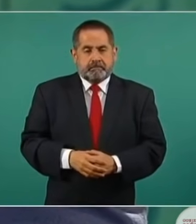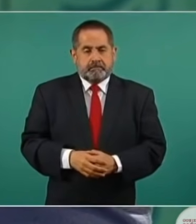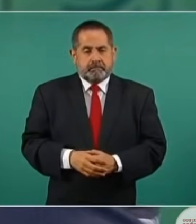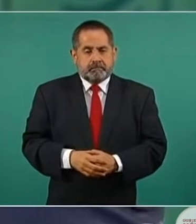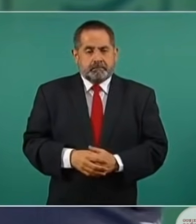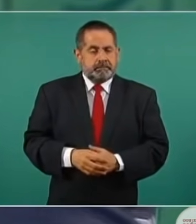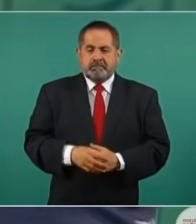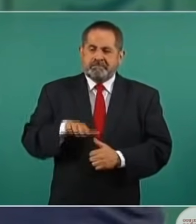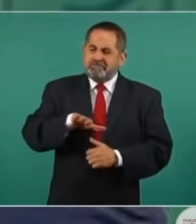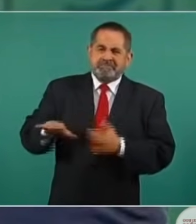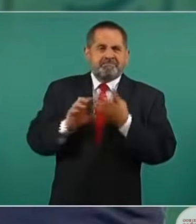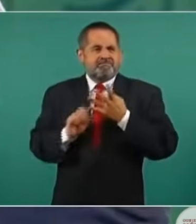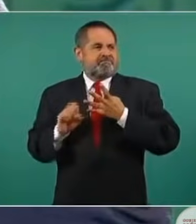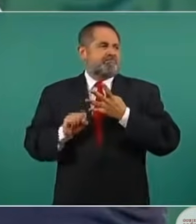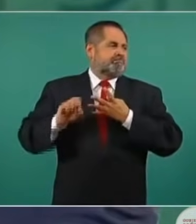Es escalar,